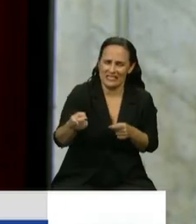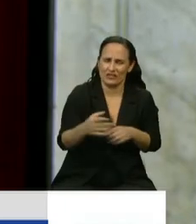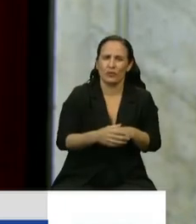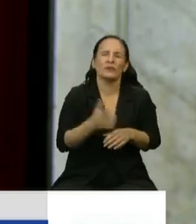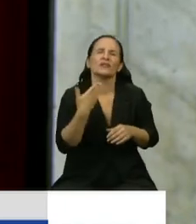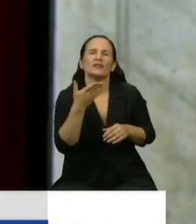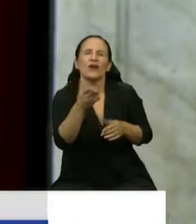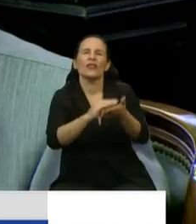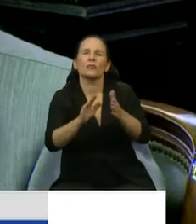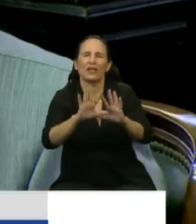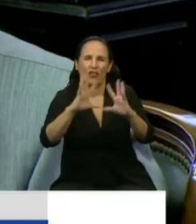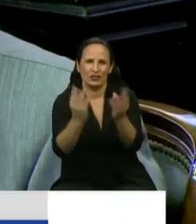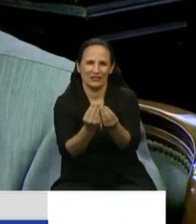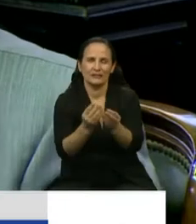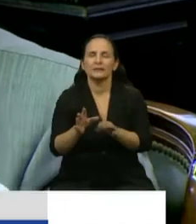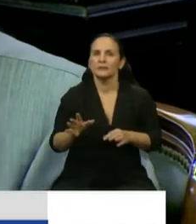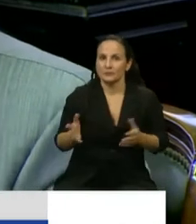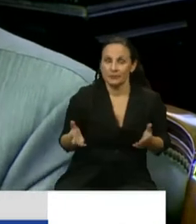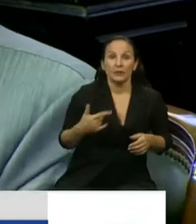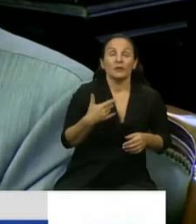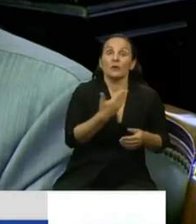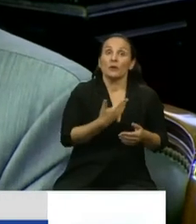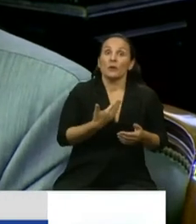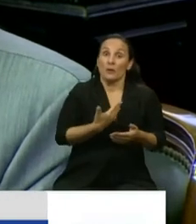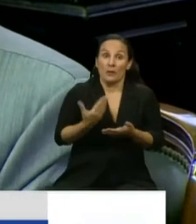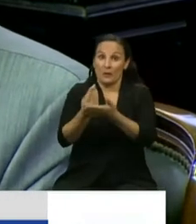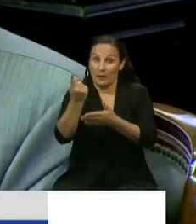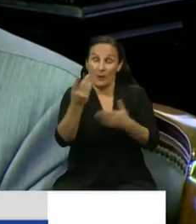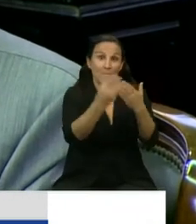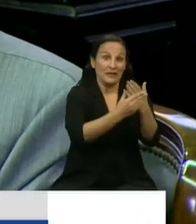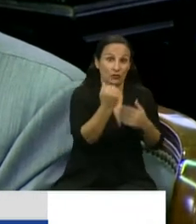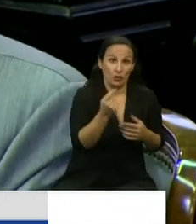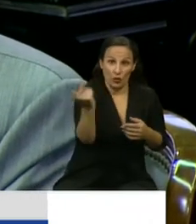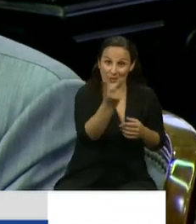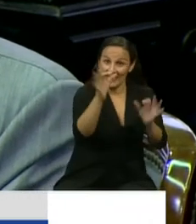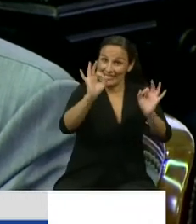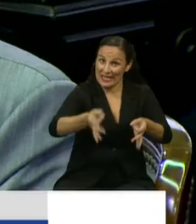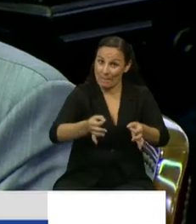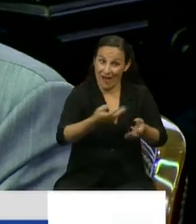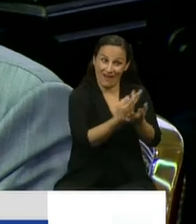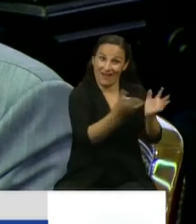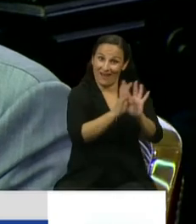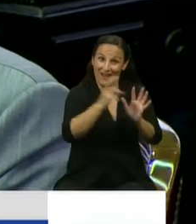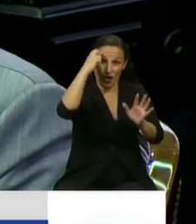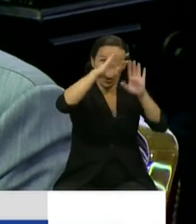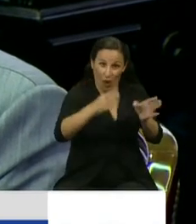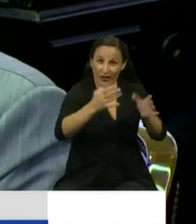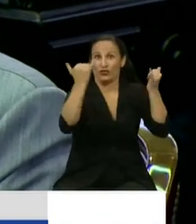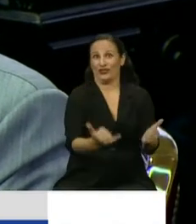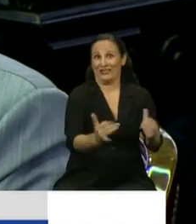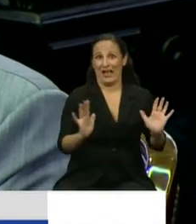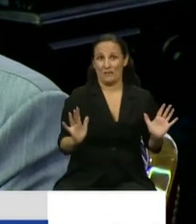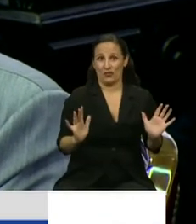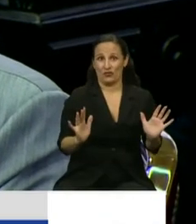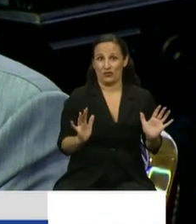Nación, señor presidente de la Nación, señor ministro de Economía, sepa que el Congreso existe. Sepa que